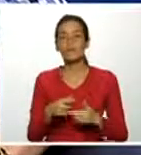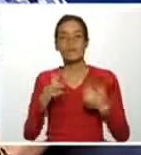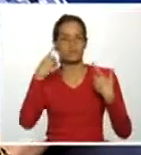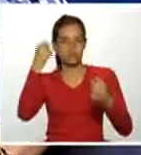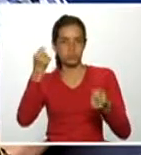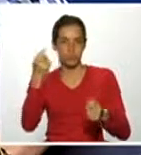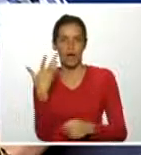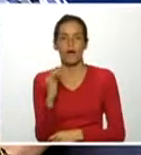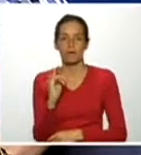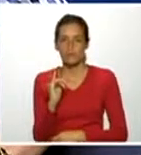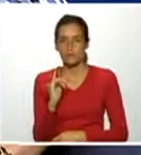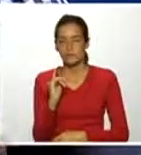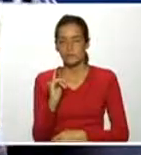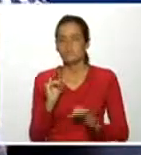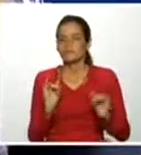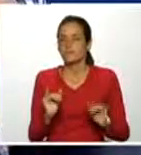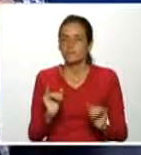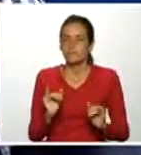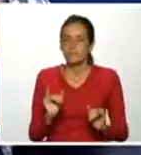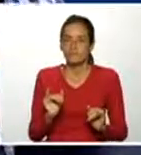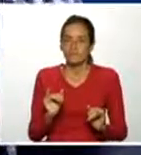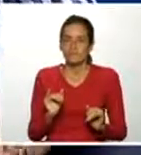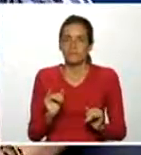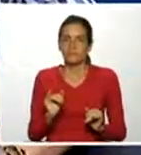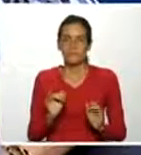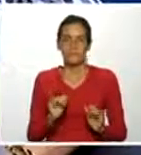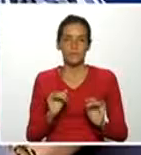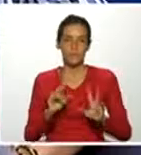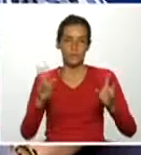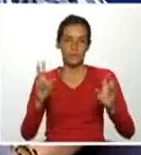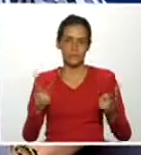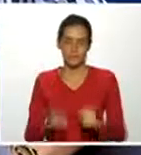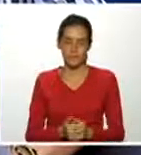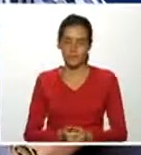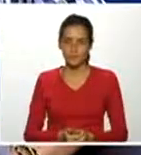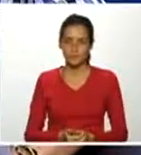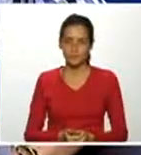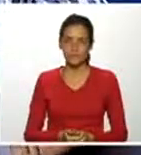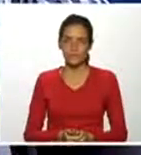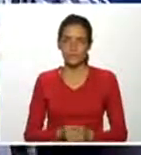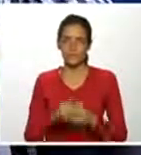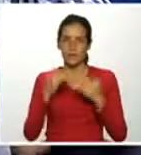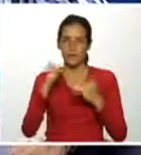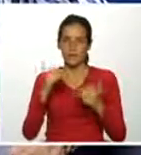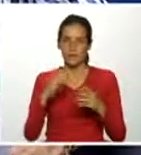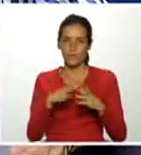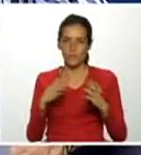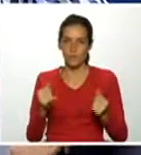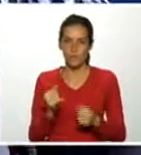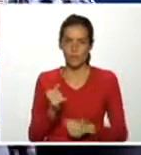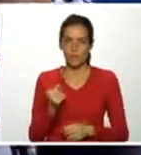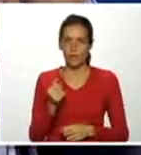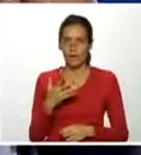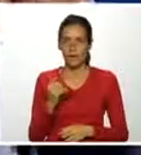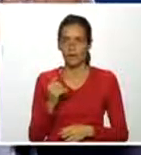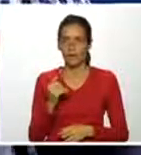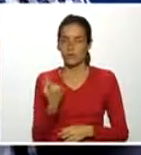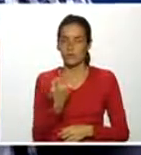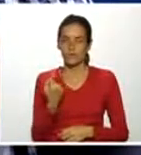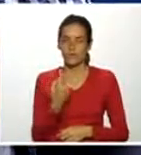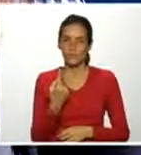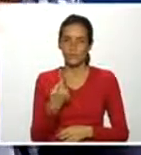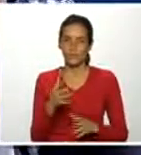potencialidades están ahí sobre la mesa y la invitación es para todo aquel que le interese, no solamente